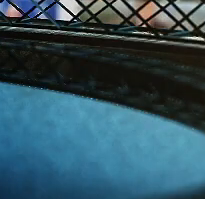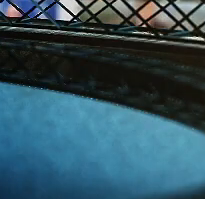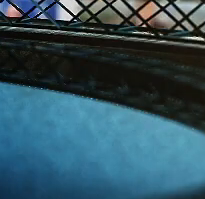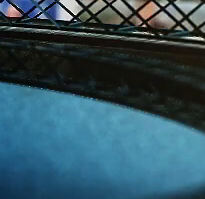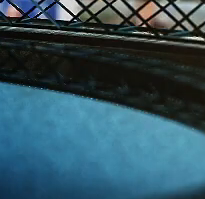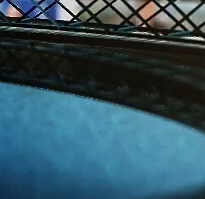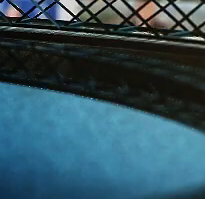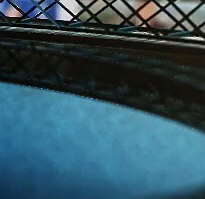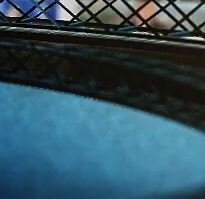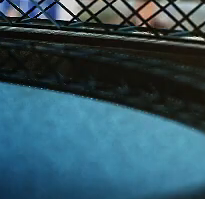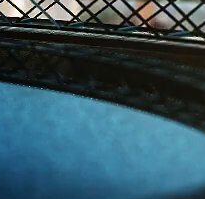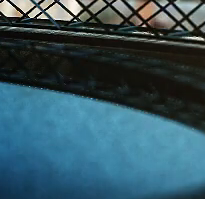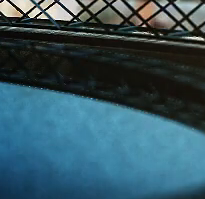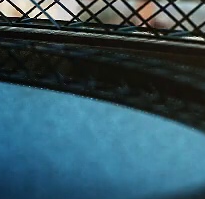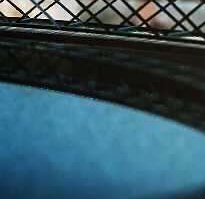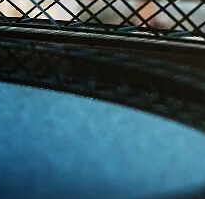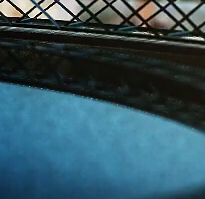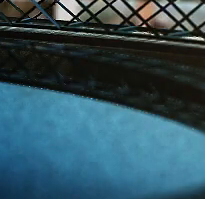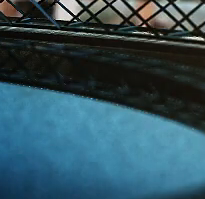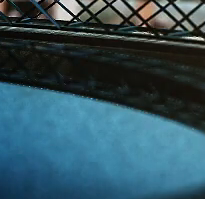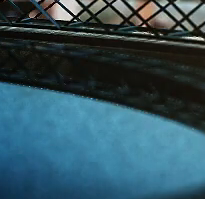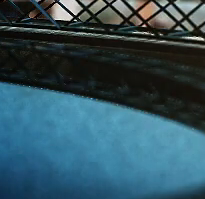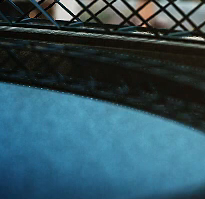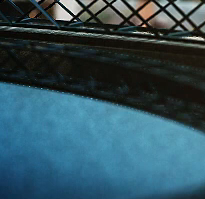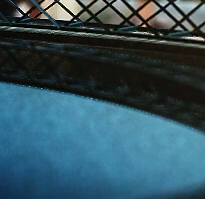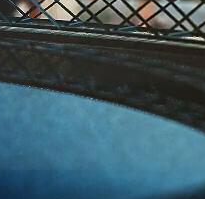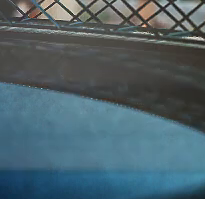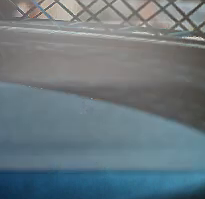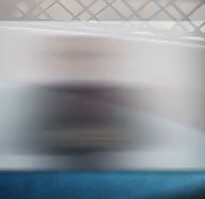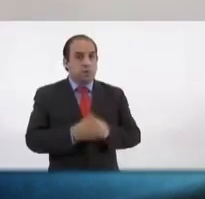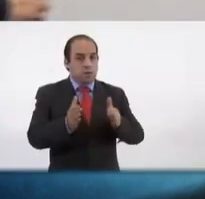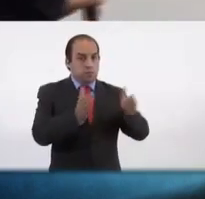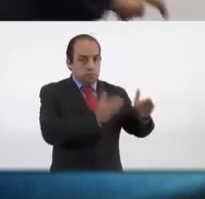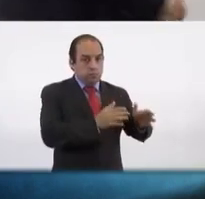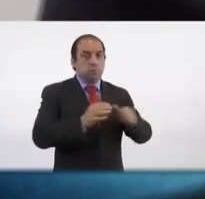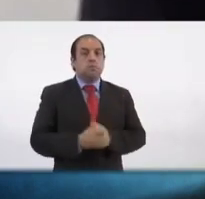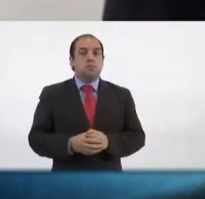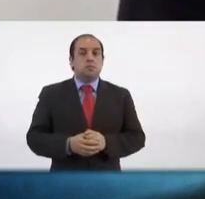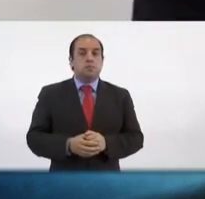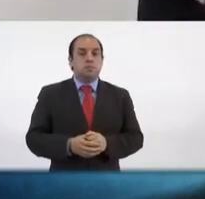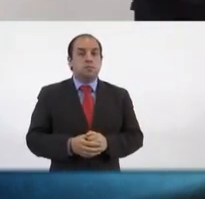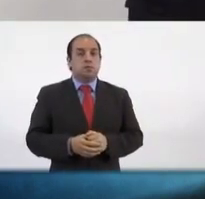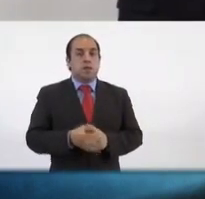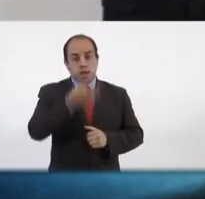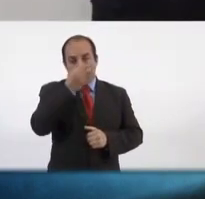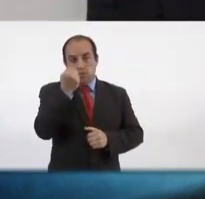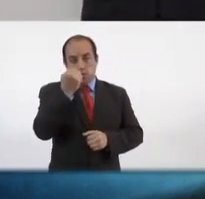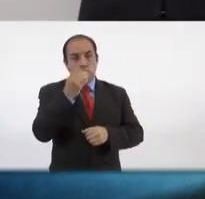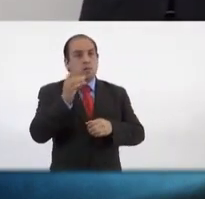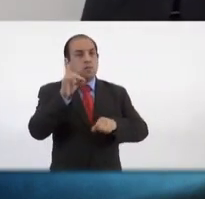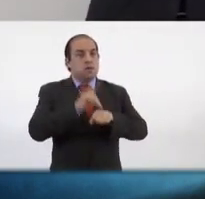las elecciones, y por eso en la conferencia de la jefa de gobierno, el lunes 24, le expusieron lo siguiente. Estamos a 9 días de que terminen